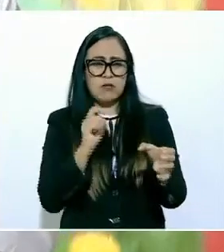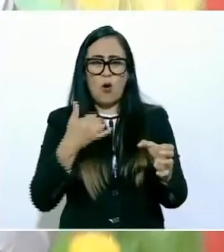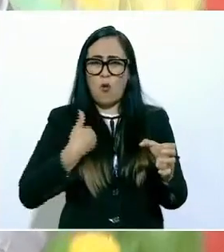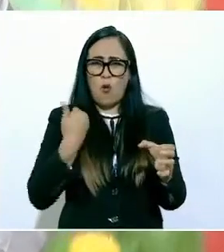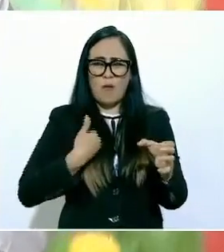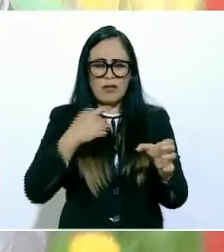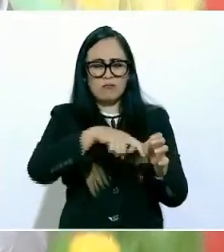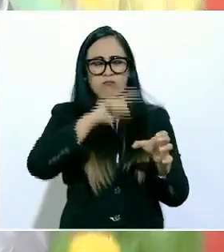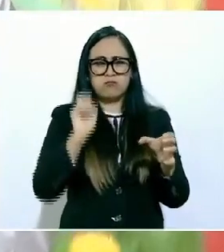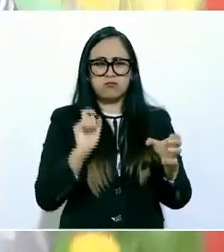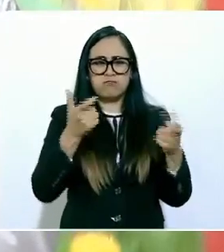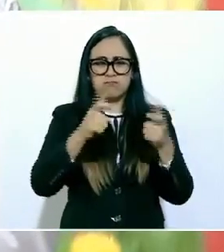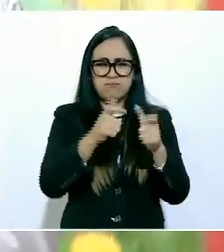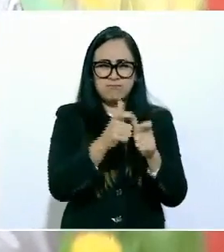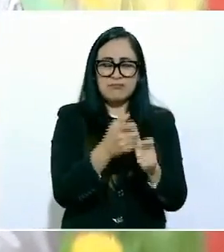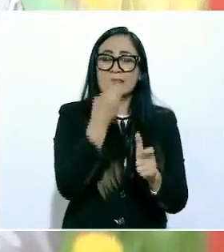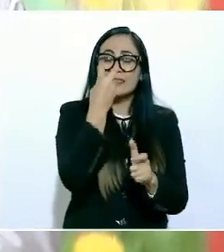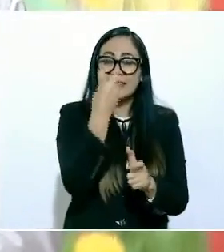Esa es la batalla.